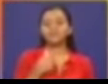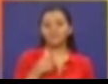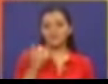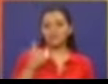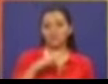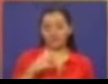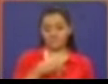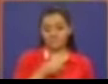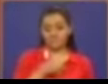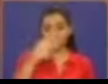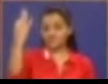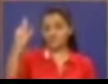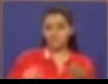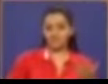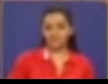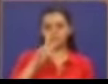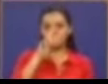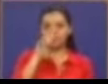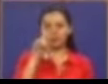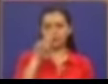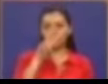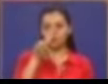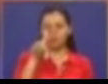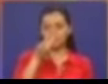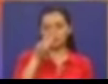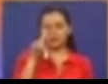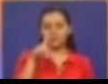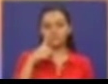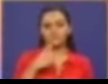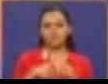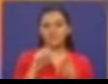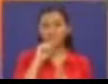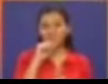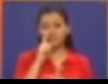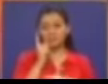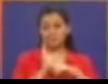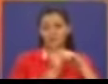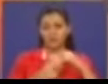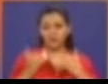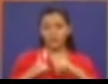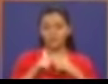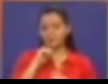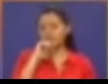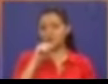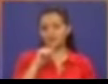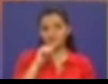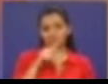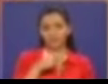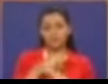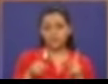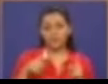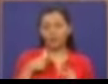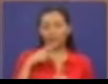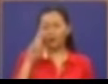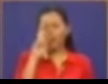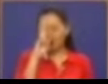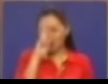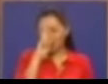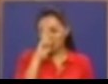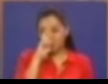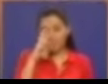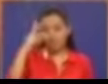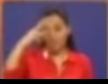medallas. Entonces, todavía falta más de la mitad de los Juegos. Así que esperamos superar la marca de Guadalajara con